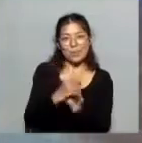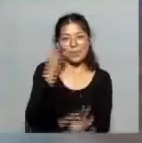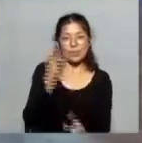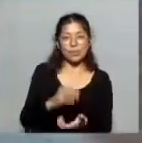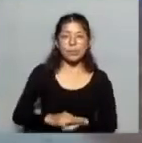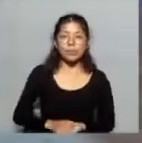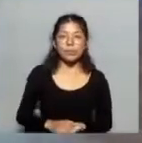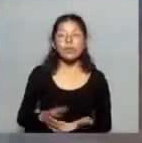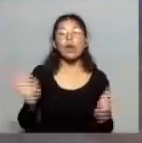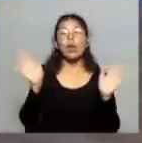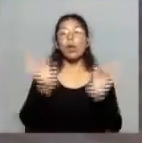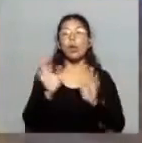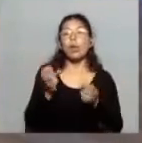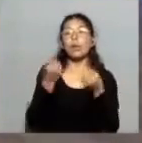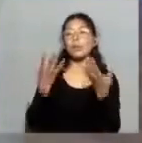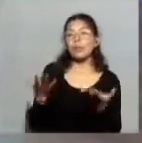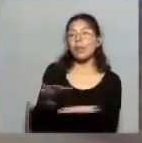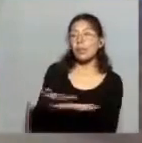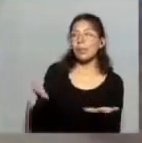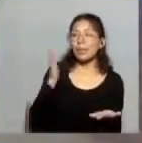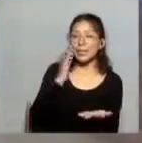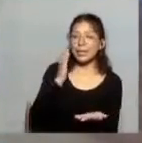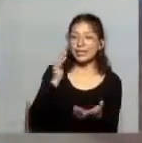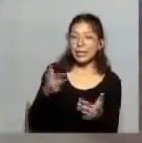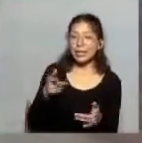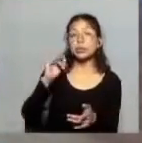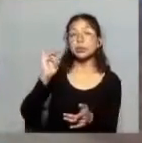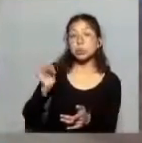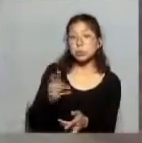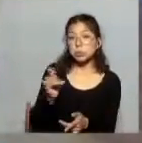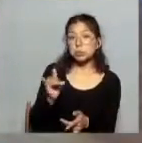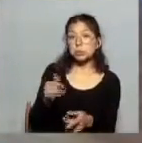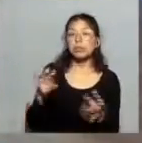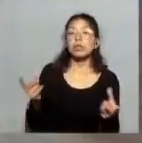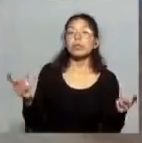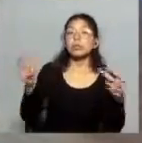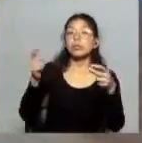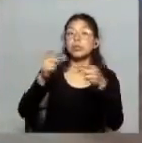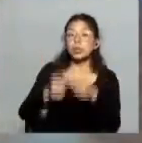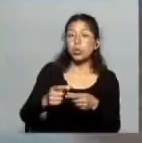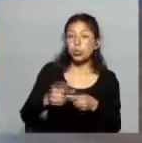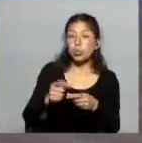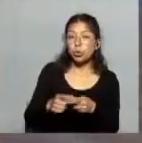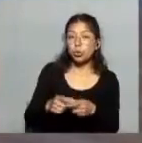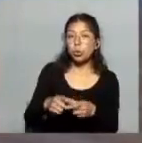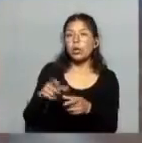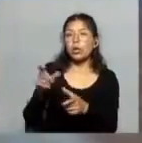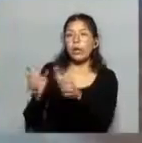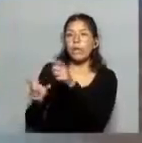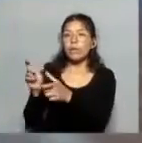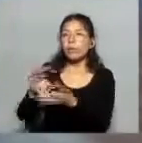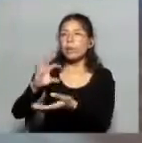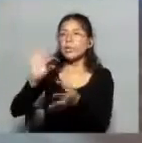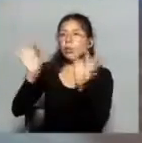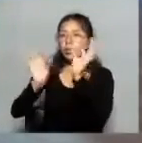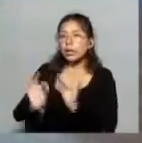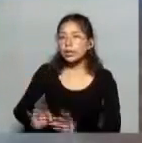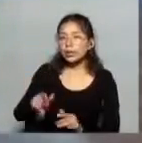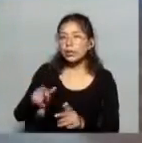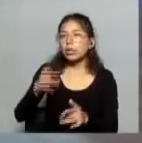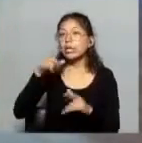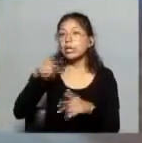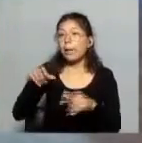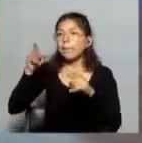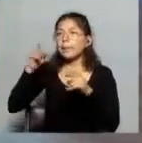Cómo te va Buenas tardes y tiene que ver efectivamente con todo lo que se está planificando para que la mesa de gestión visite el interior de la